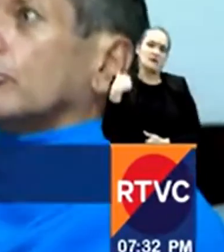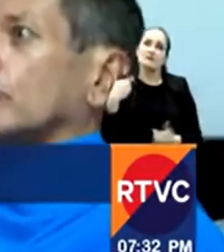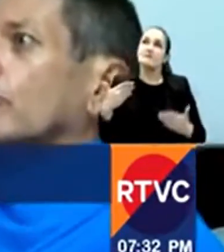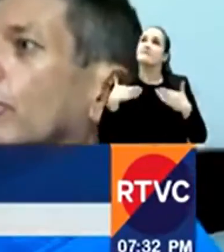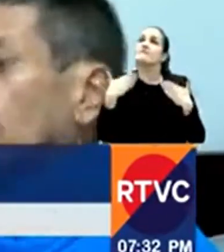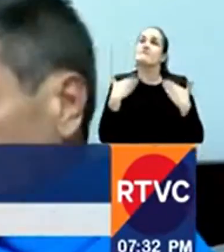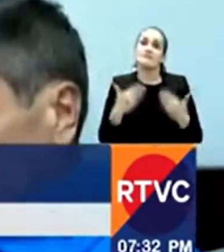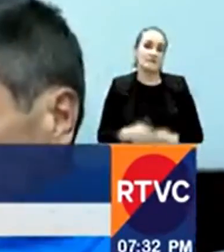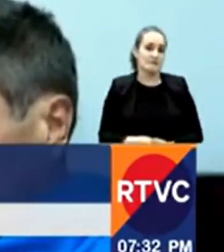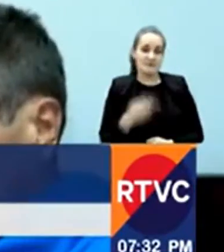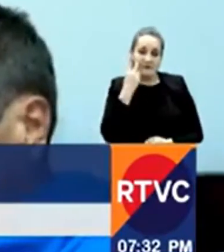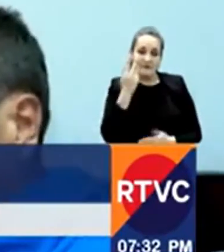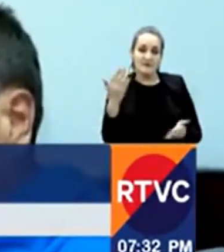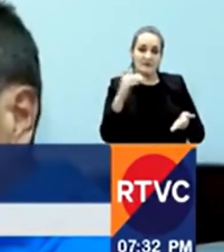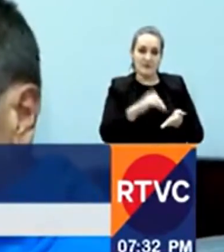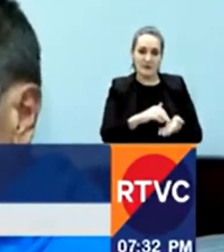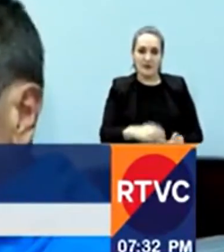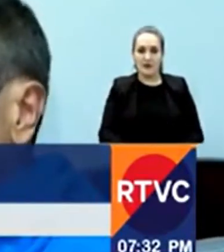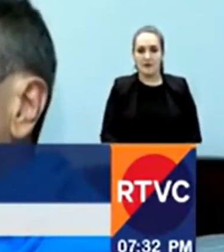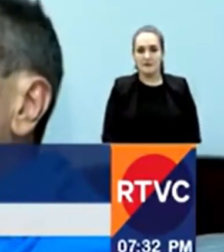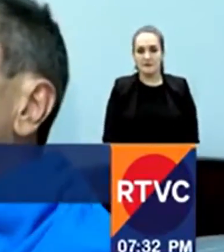enorme verlo así.